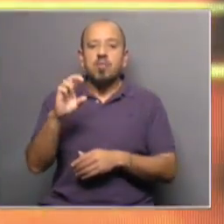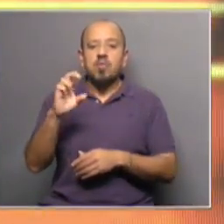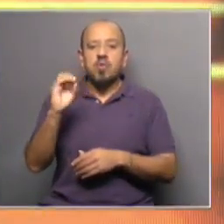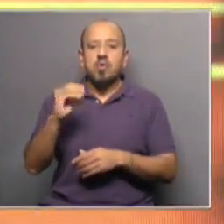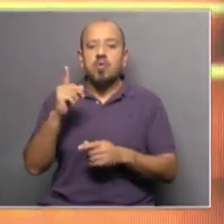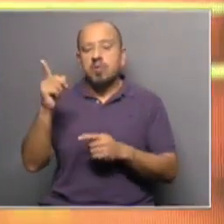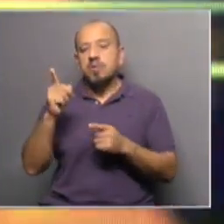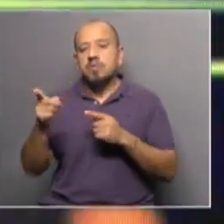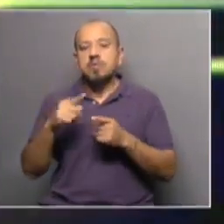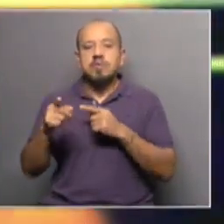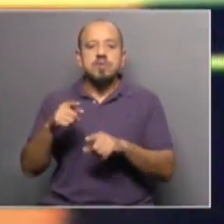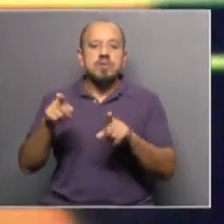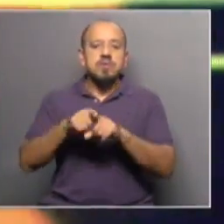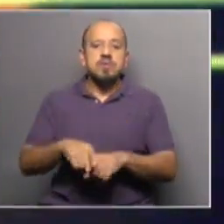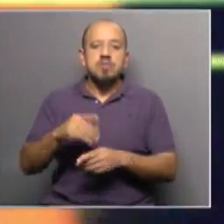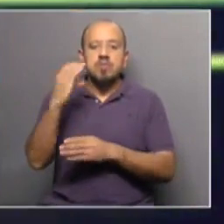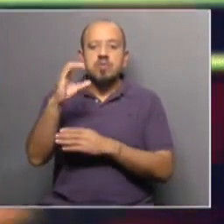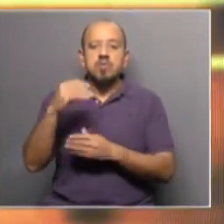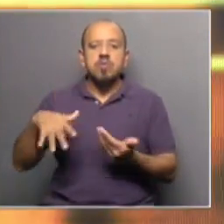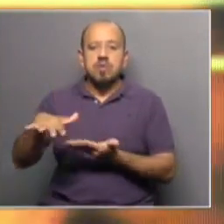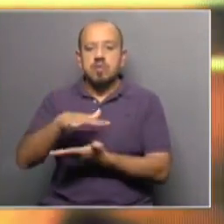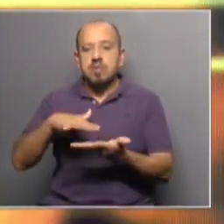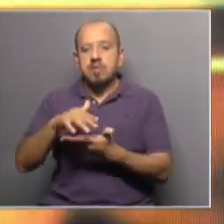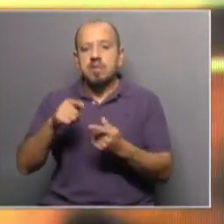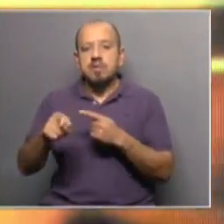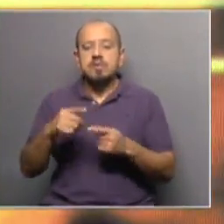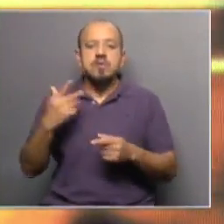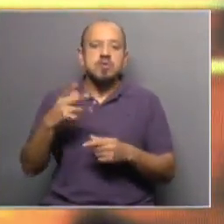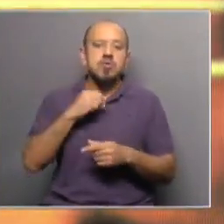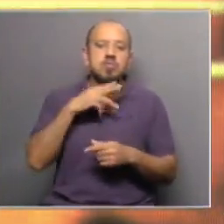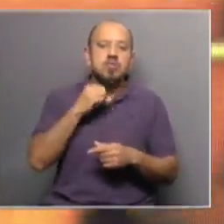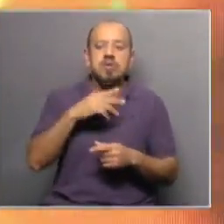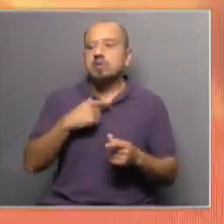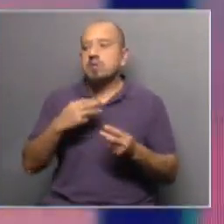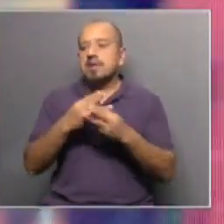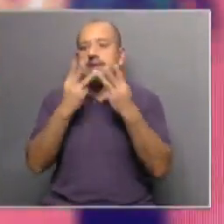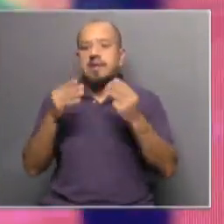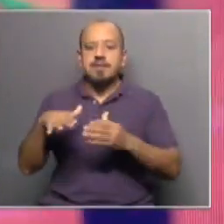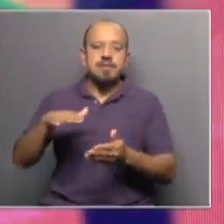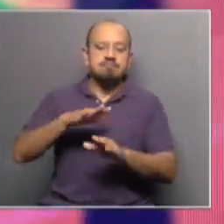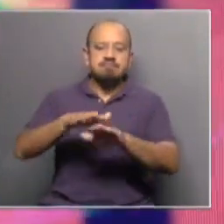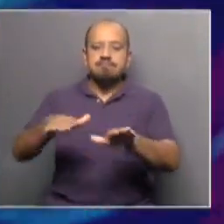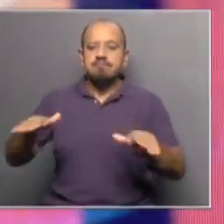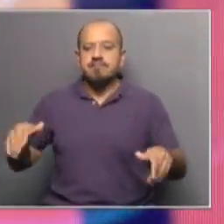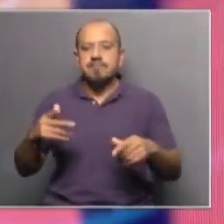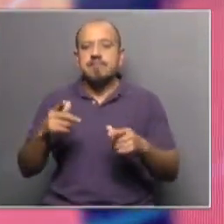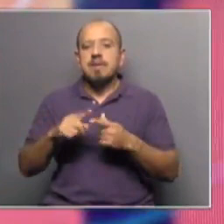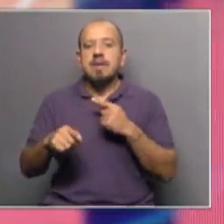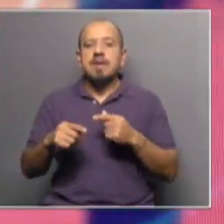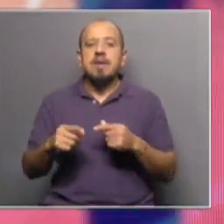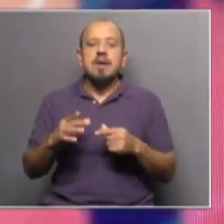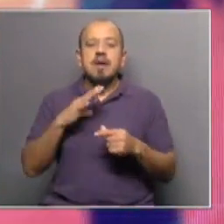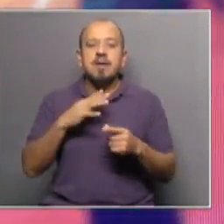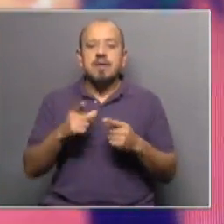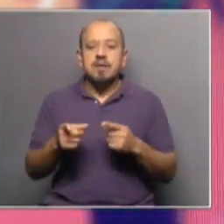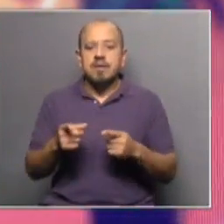similares a las que tiene Albatros, un club de barrio que nuclea chiquilinas y chiquilines del barrio, de todas las edades, que se busca más